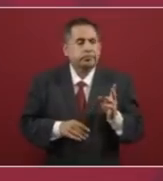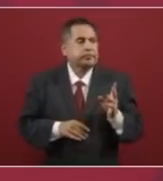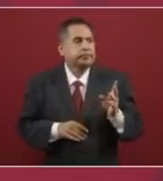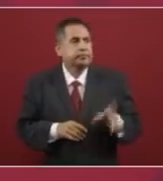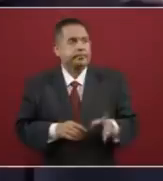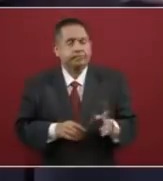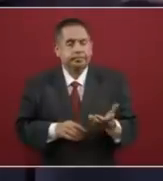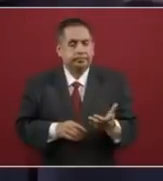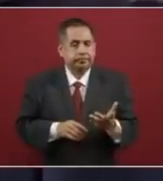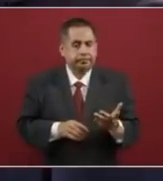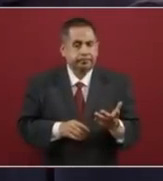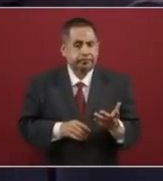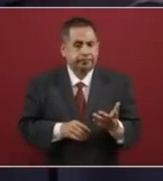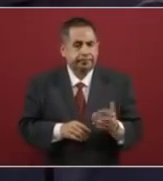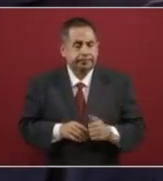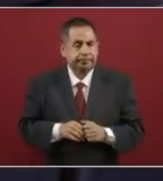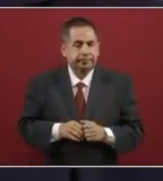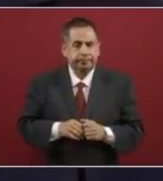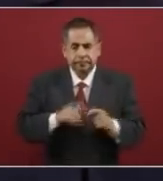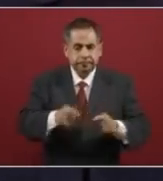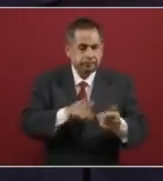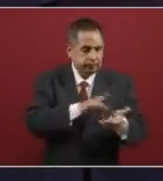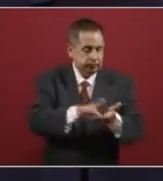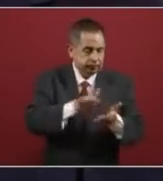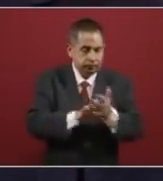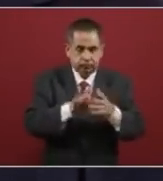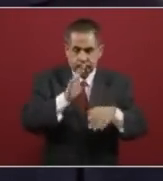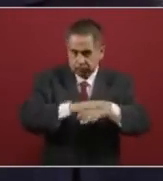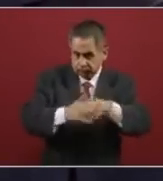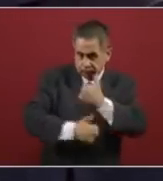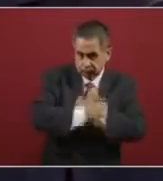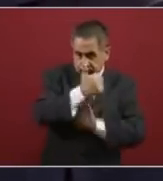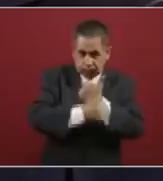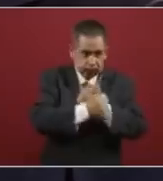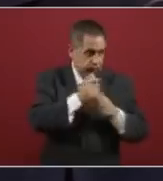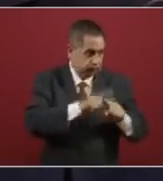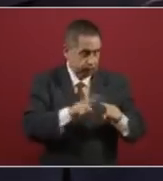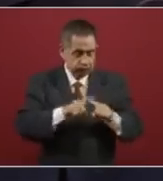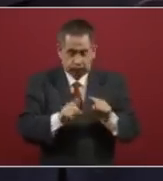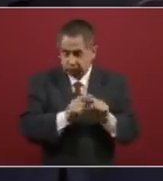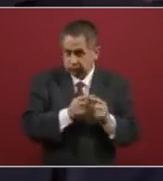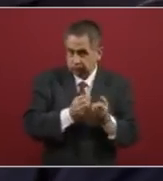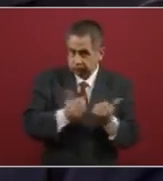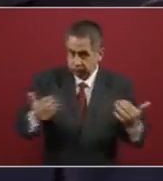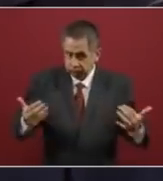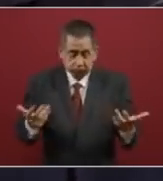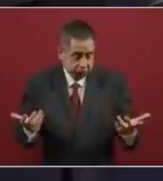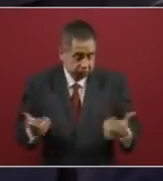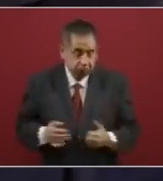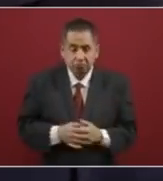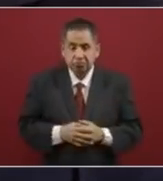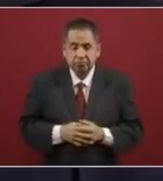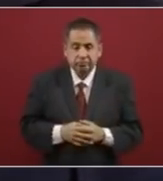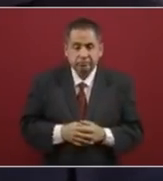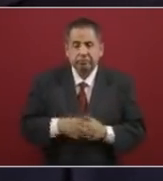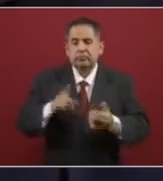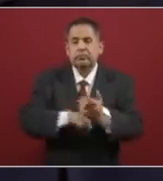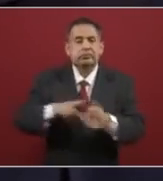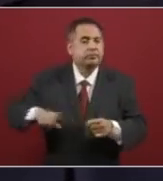fomentar más la competencia, que el